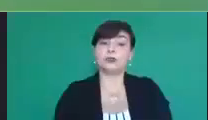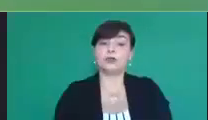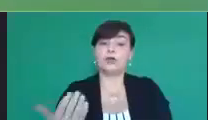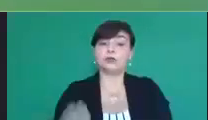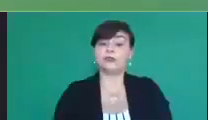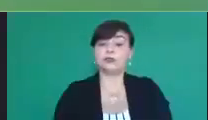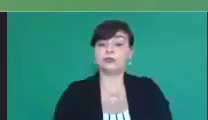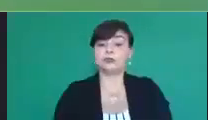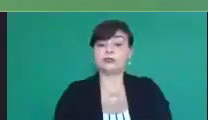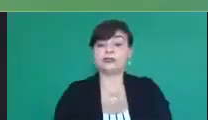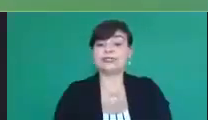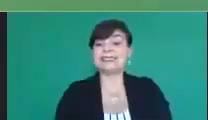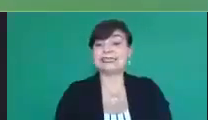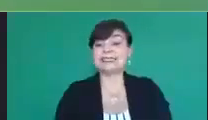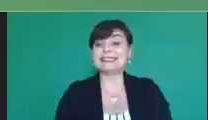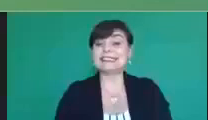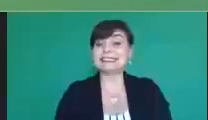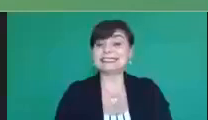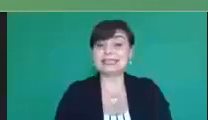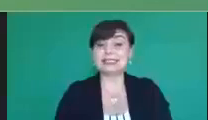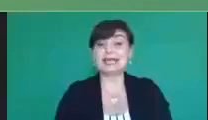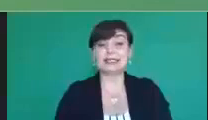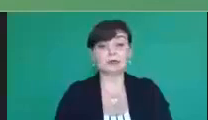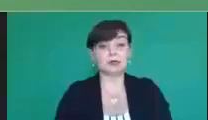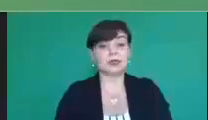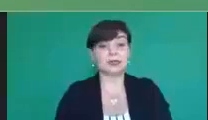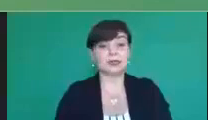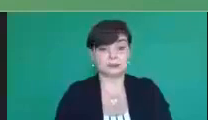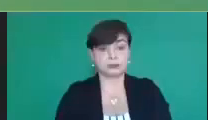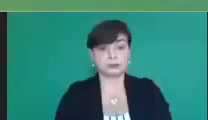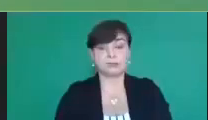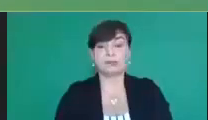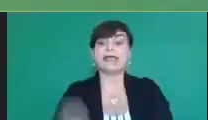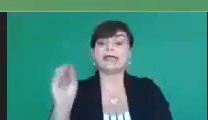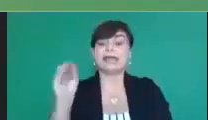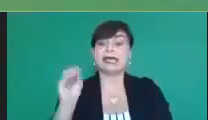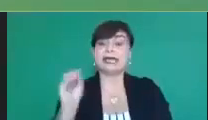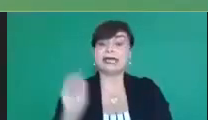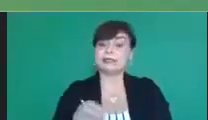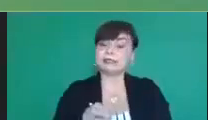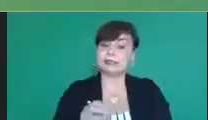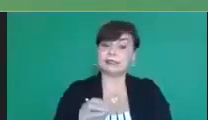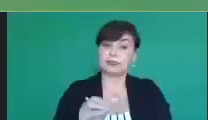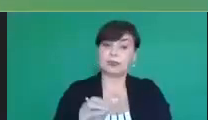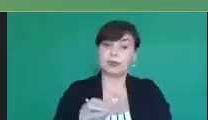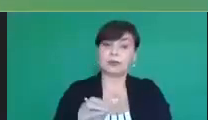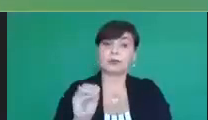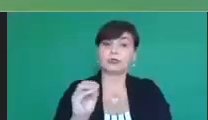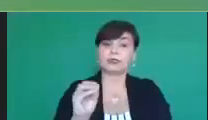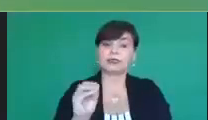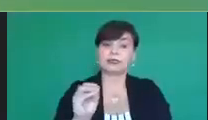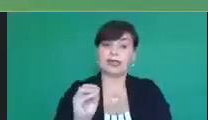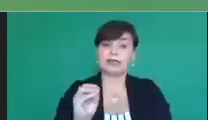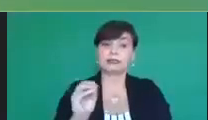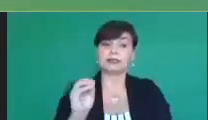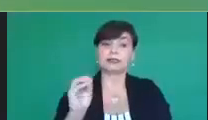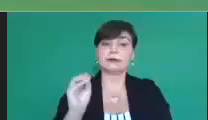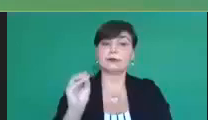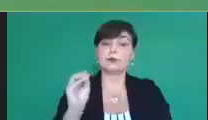resultados positivos potenciales en 69 casos. De esos 69